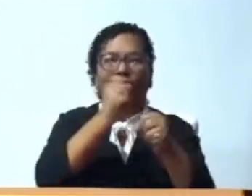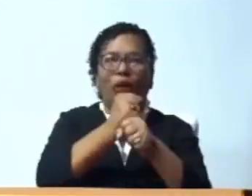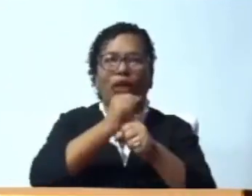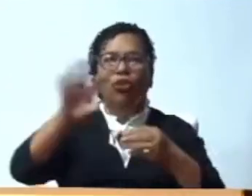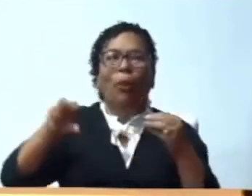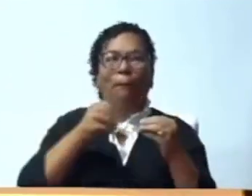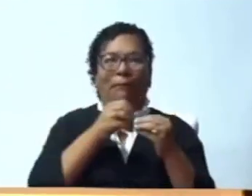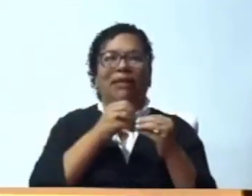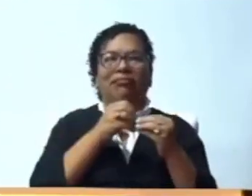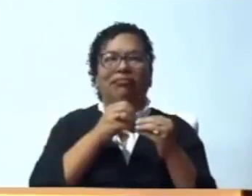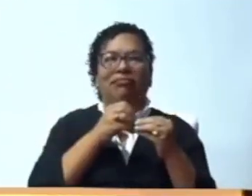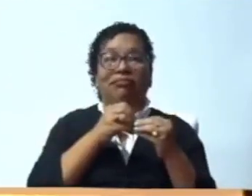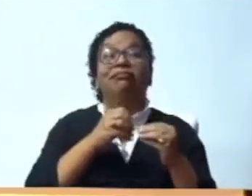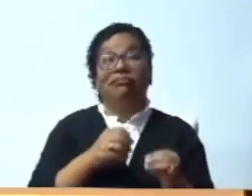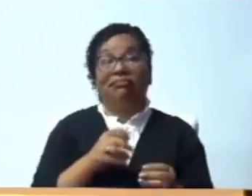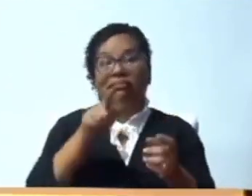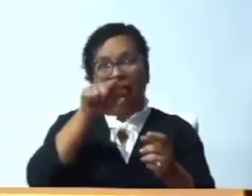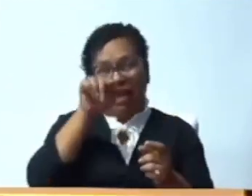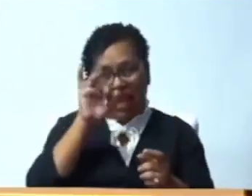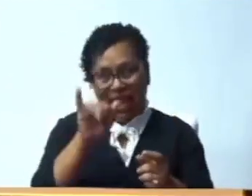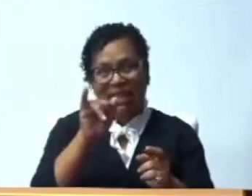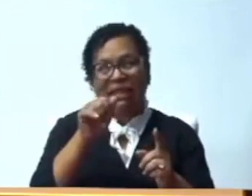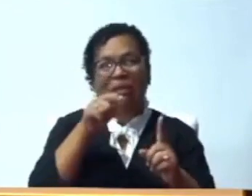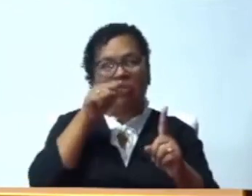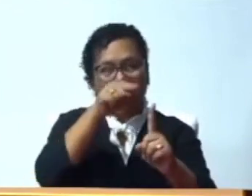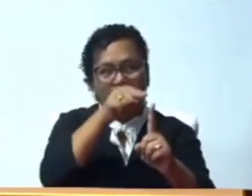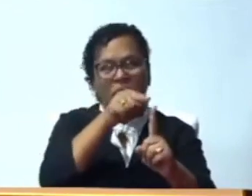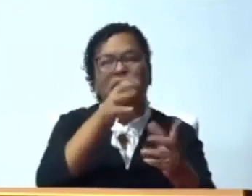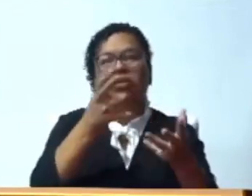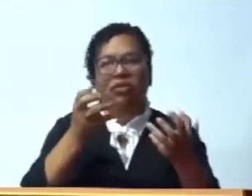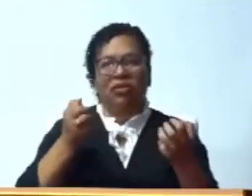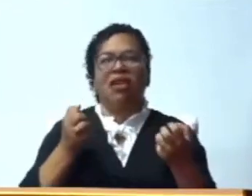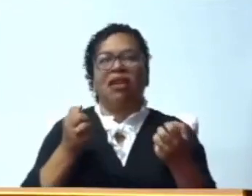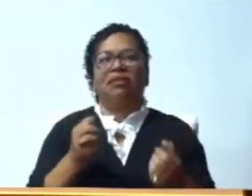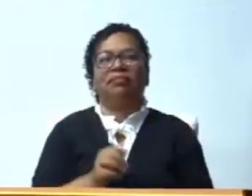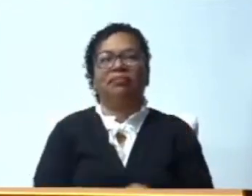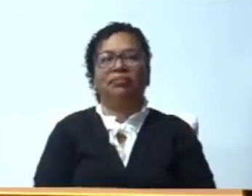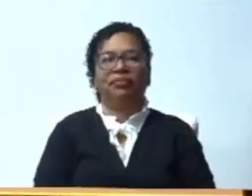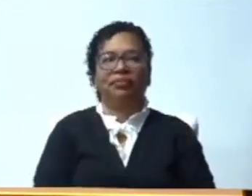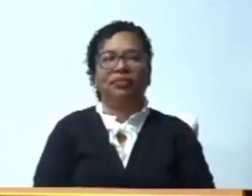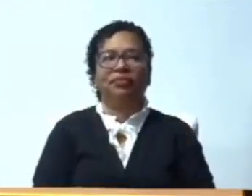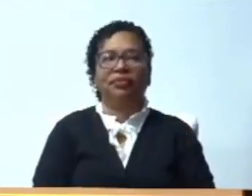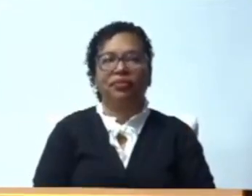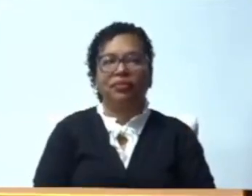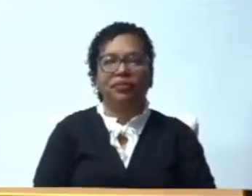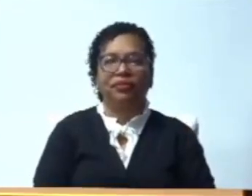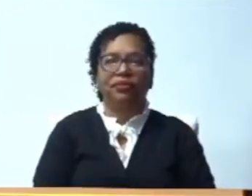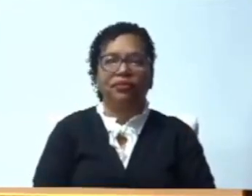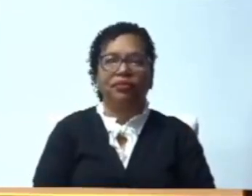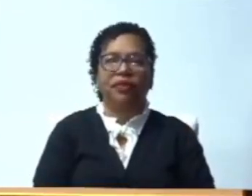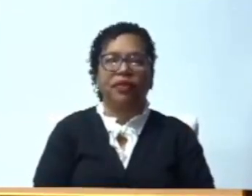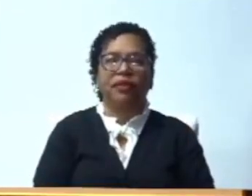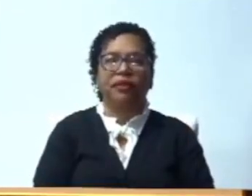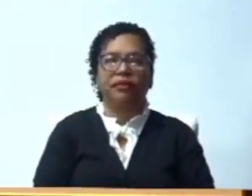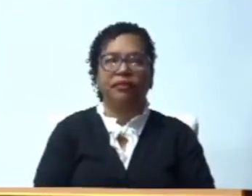el presidente abinader se está sirviendo de ese órgano para ejecutar